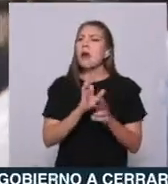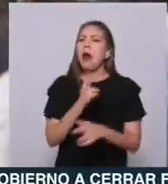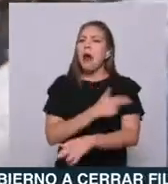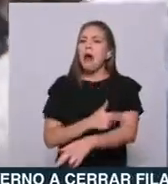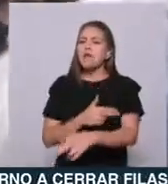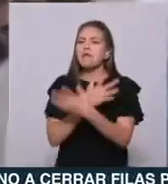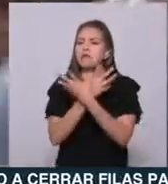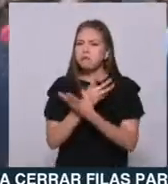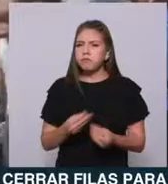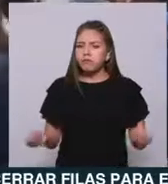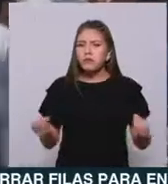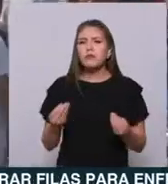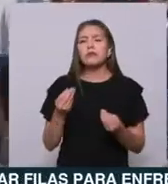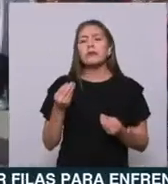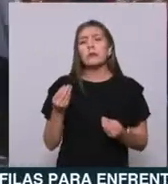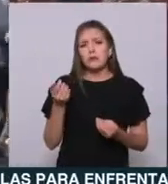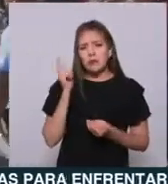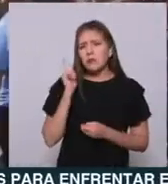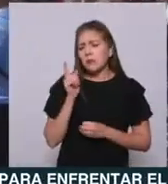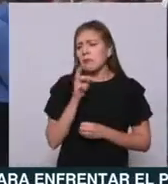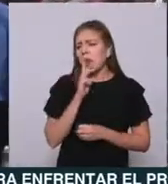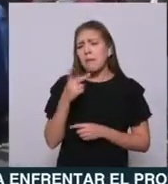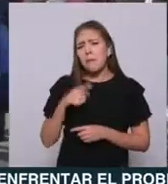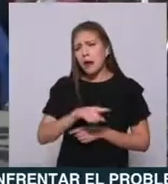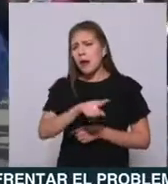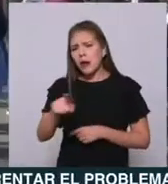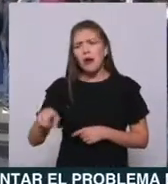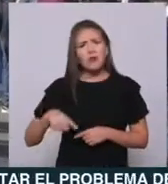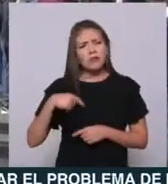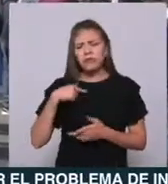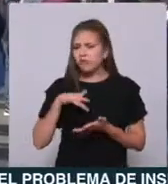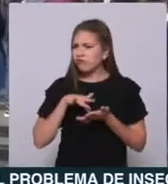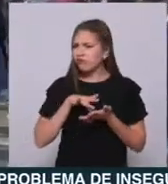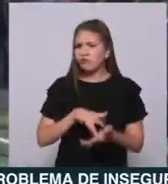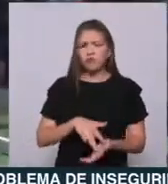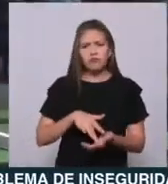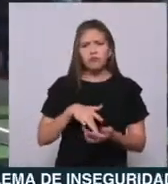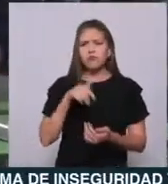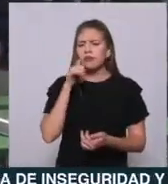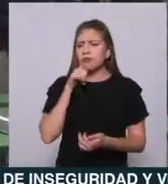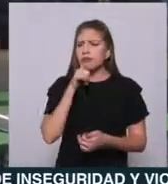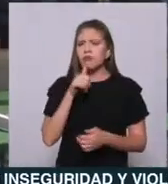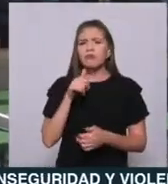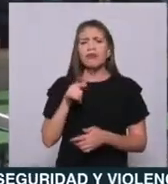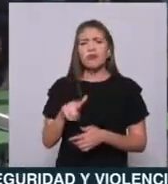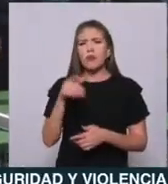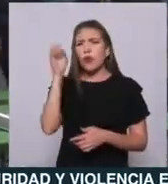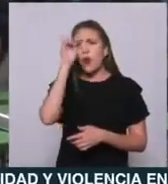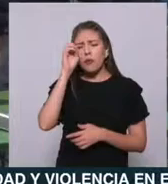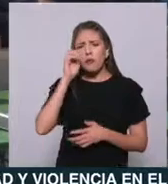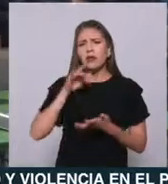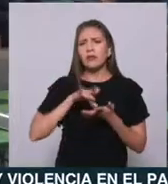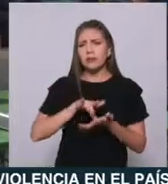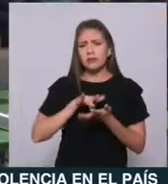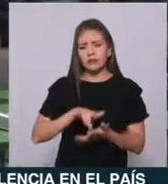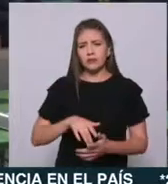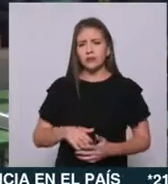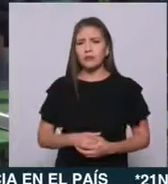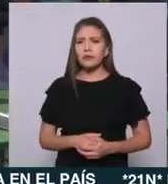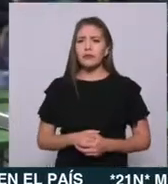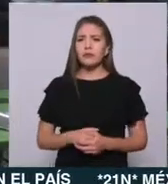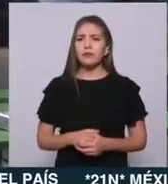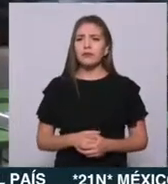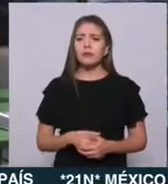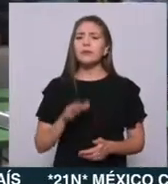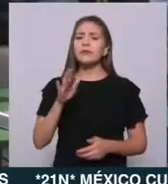elementos de las fuerzas federales, pues adelante, yo voy a ser el primero en apoyarlos y dar una opinión objetiva al respecto. Abogado, finalmente, ¿qué es